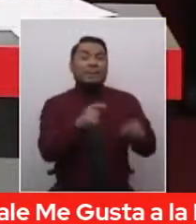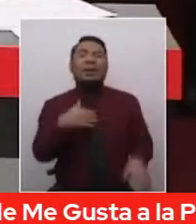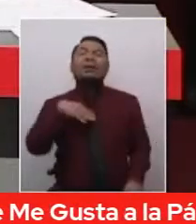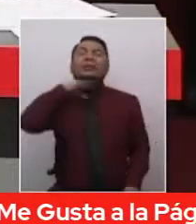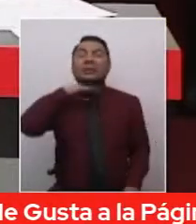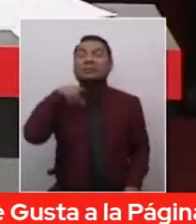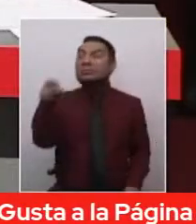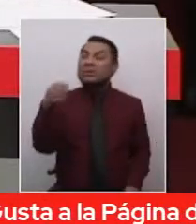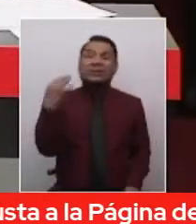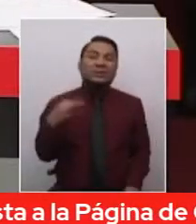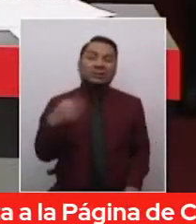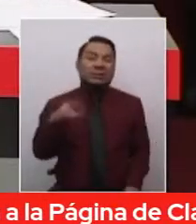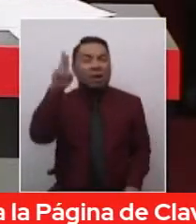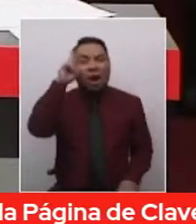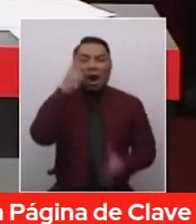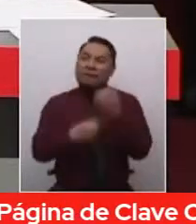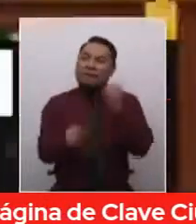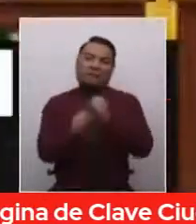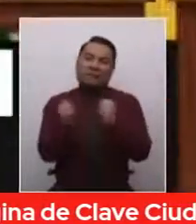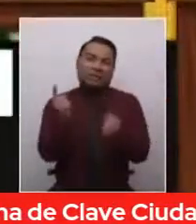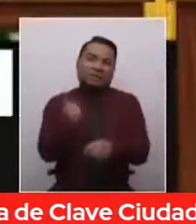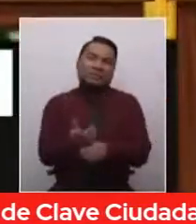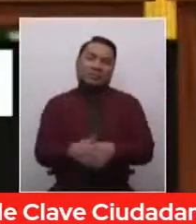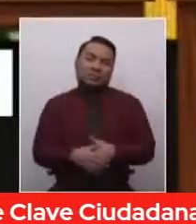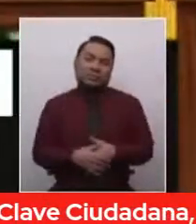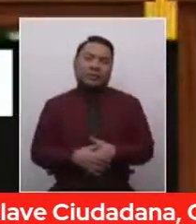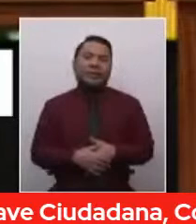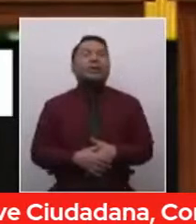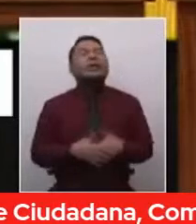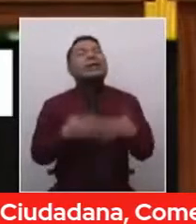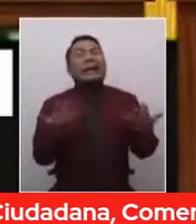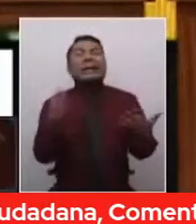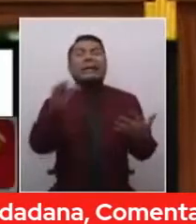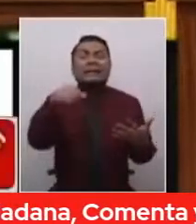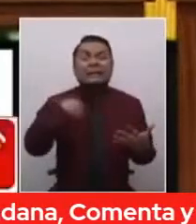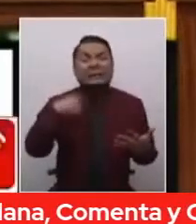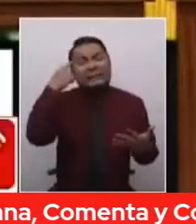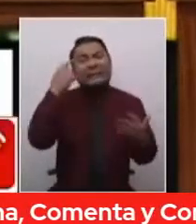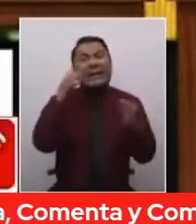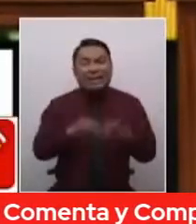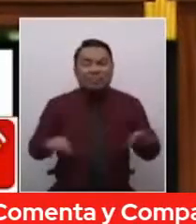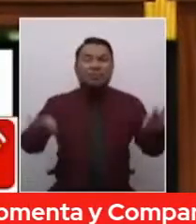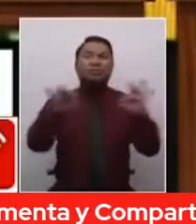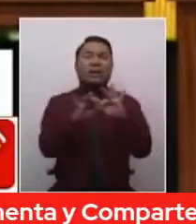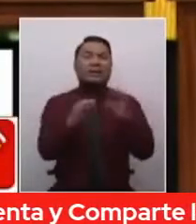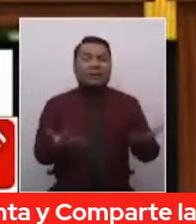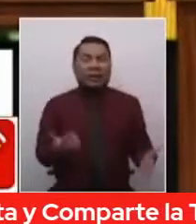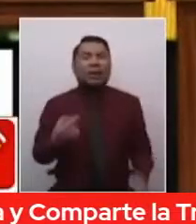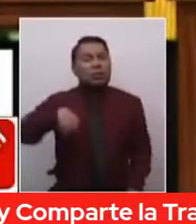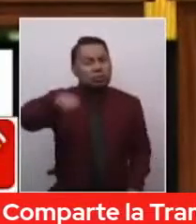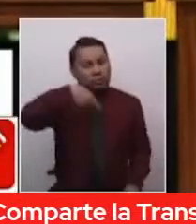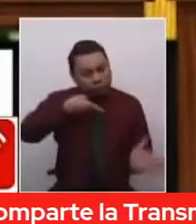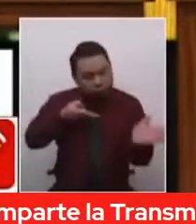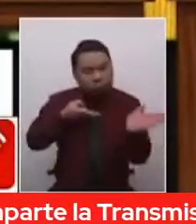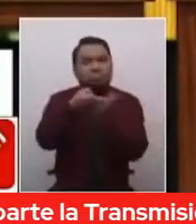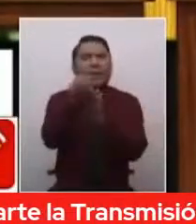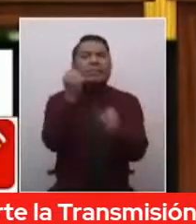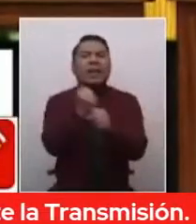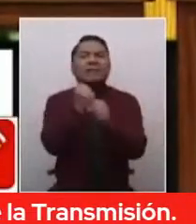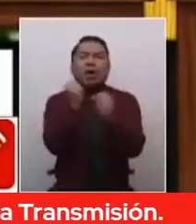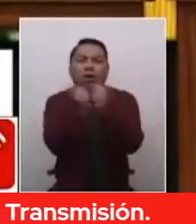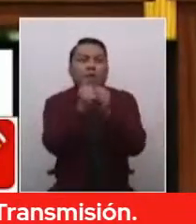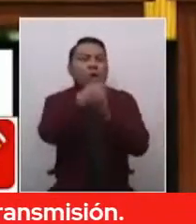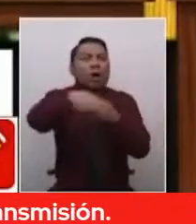corporación municipal? Un minuto para contestar. Bien, yo creo que es muy importante que nosotros podamos ser sinceros y claros con los vecinos. Los